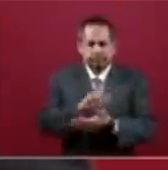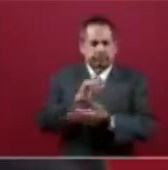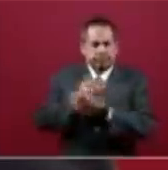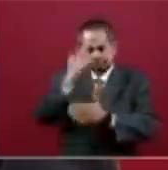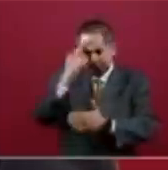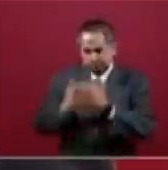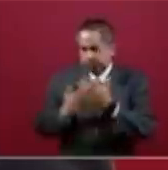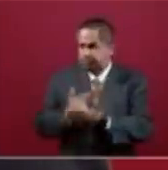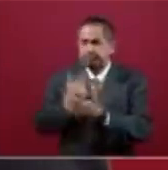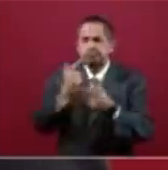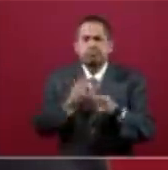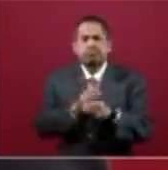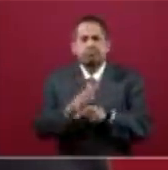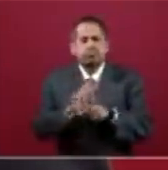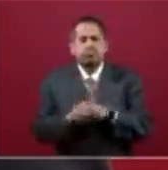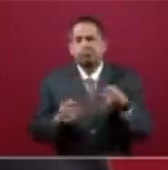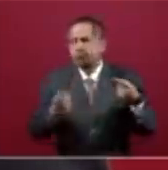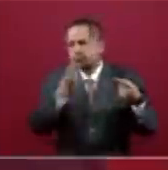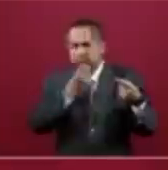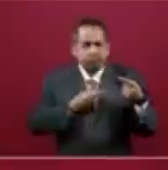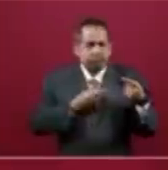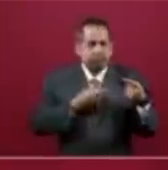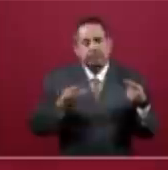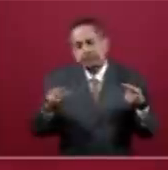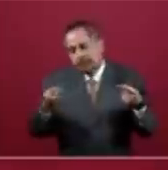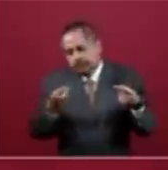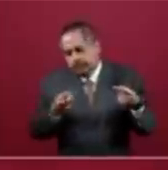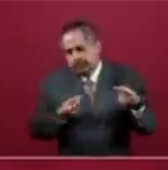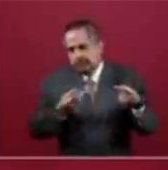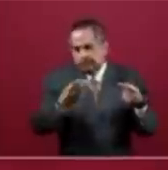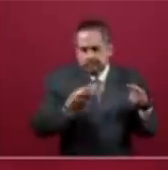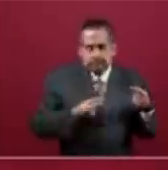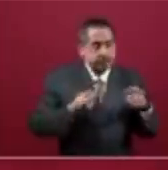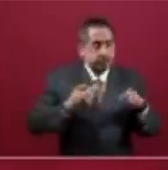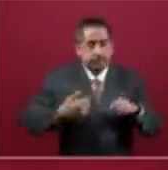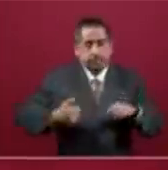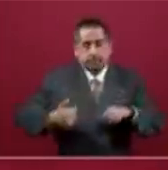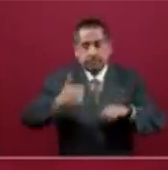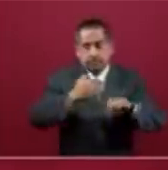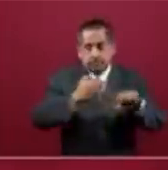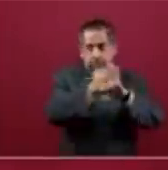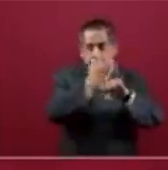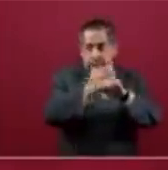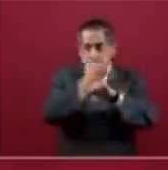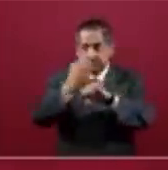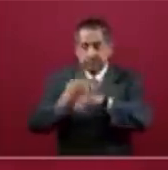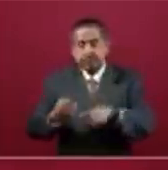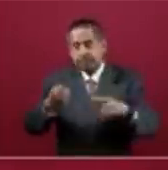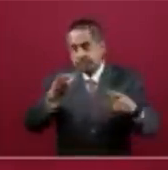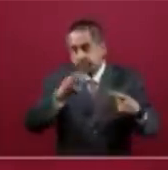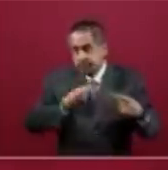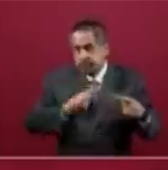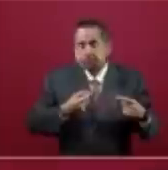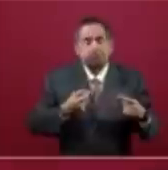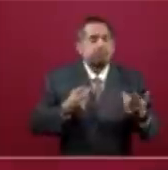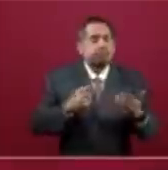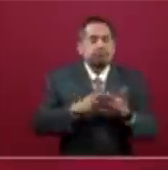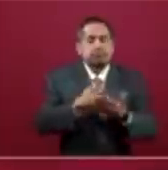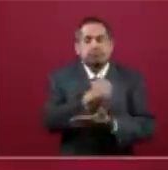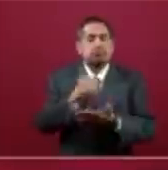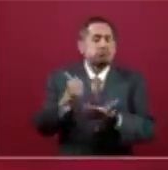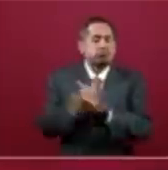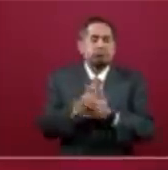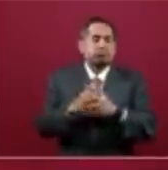cometidos en el país, estado por estado y ciudades,